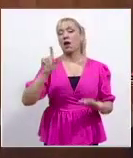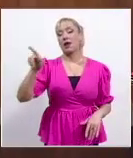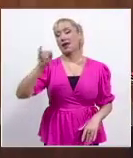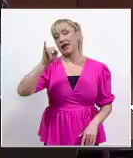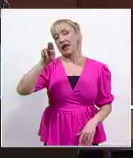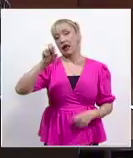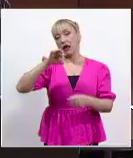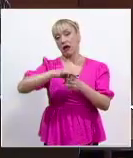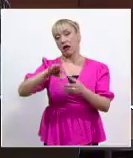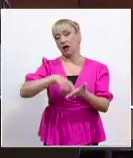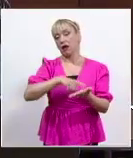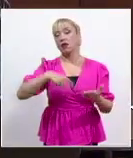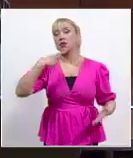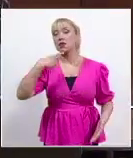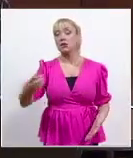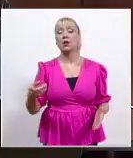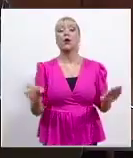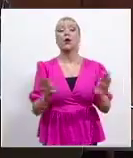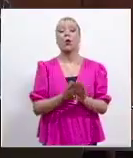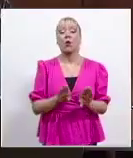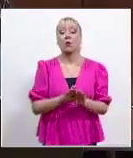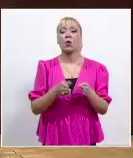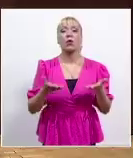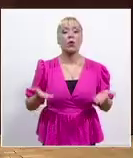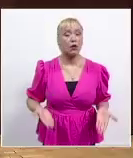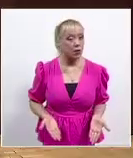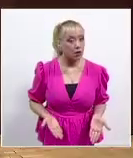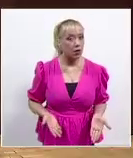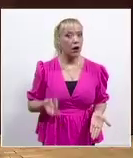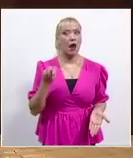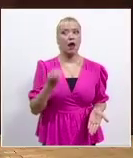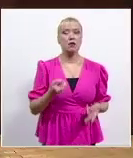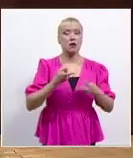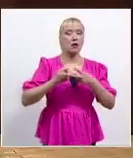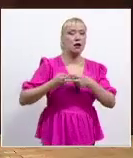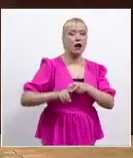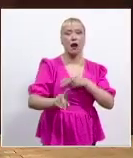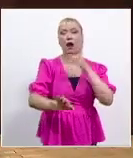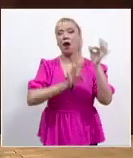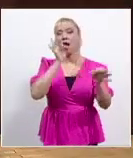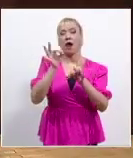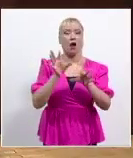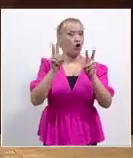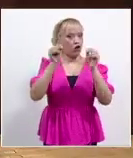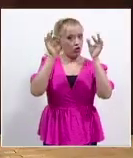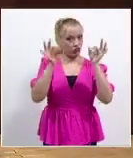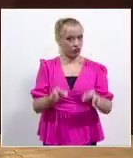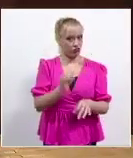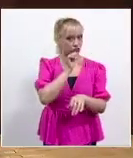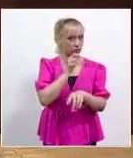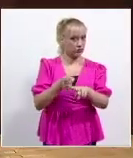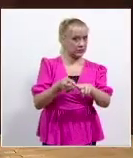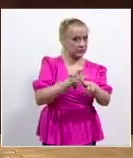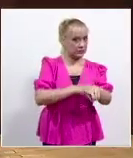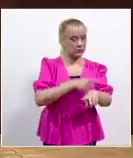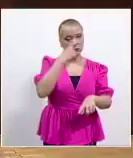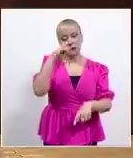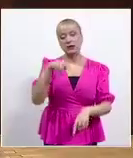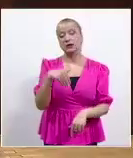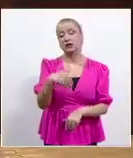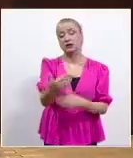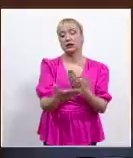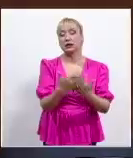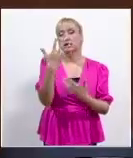General del INE en el que había establecido, entre otras cosas, el inicio de precampañas de las elecciones federales para el próximo 5